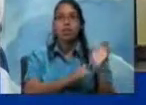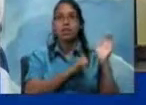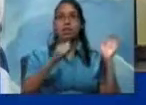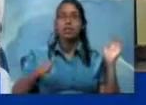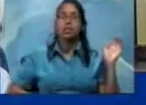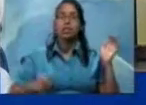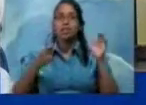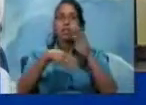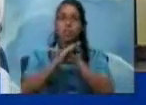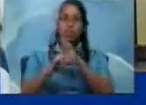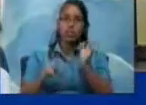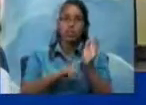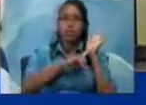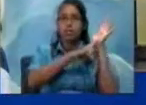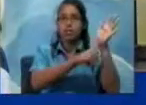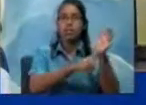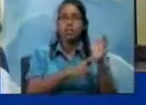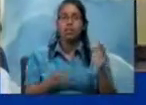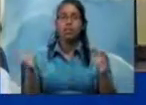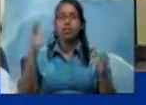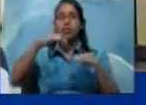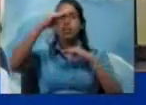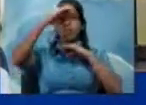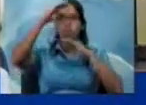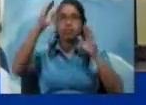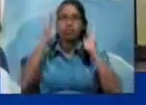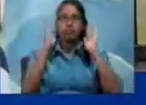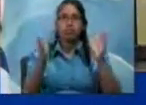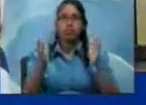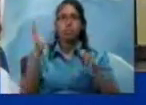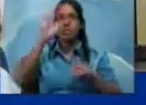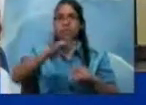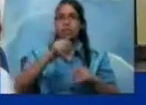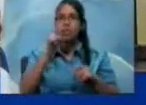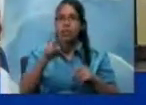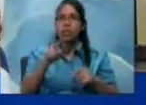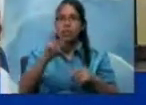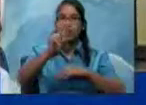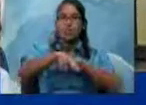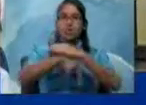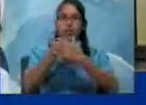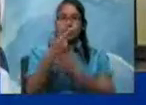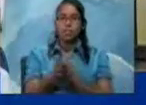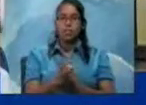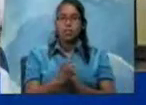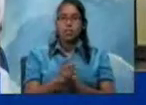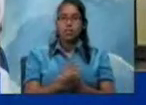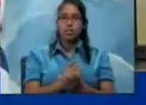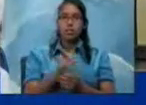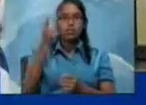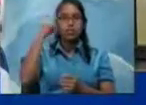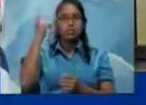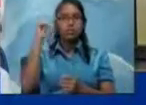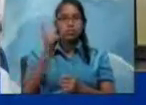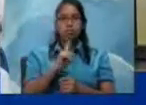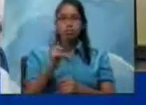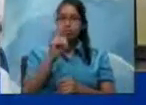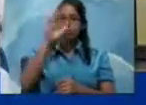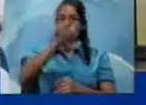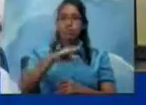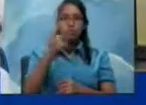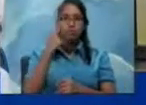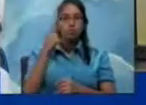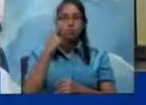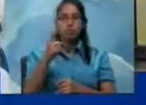a presentar estaban atentos estaban ellos vigilantes parece que no